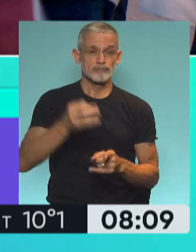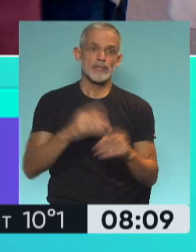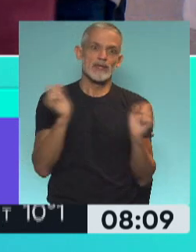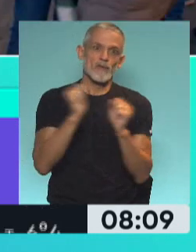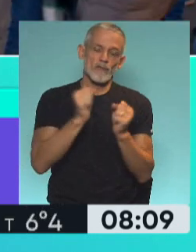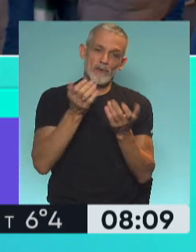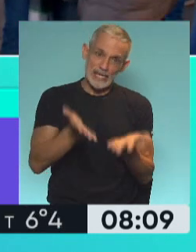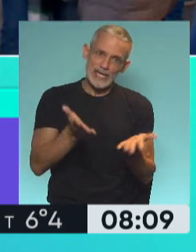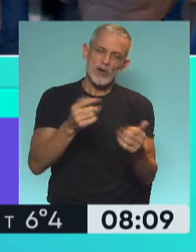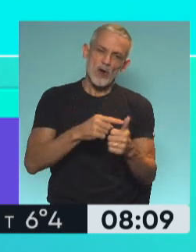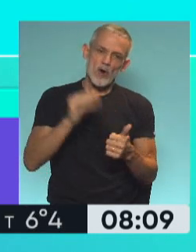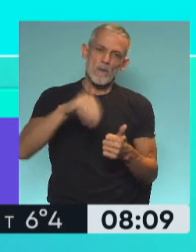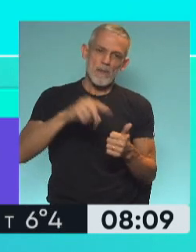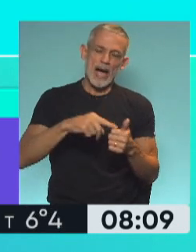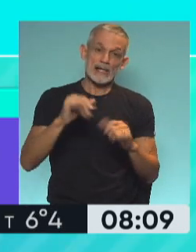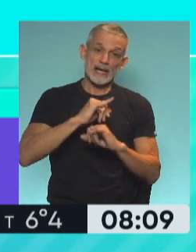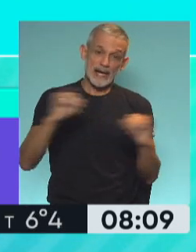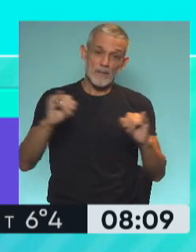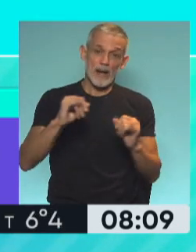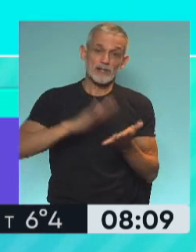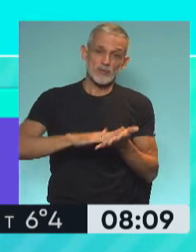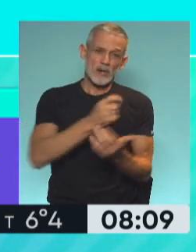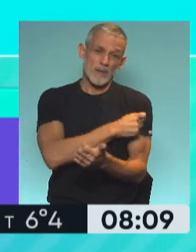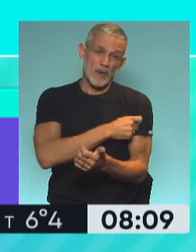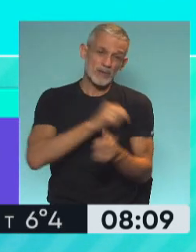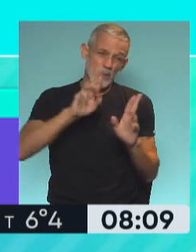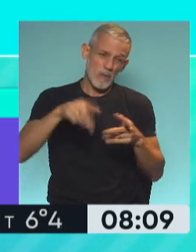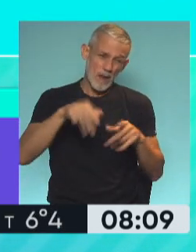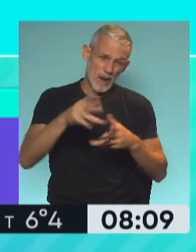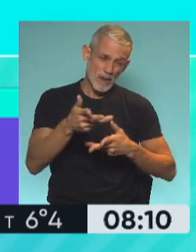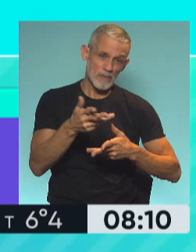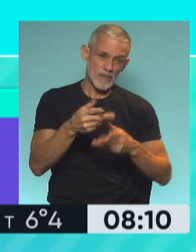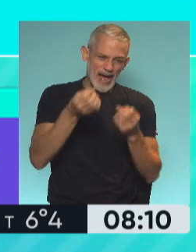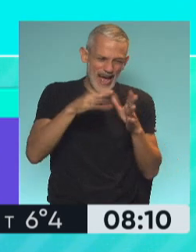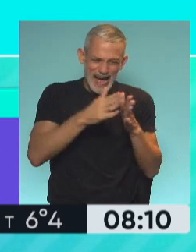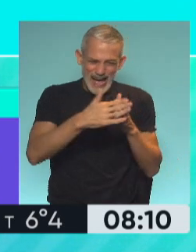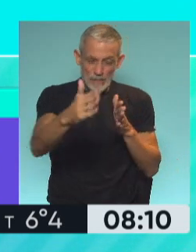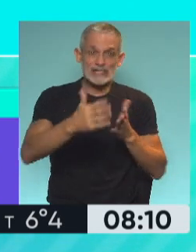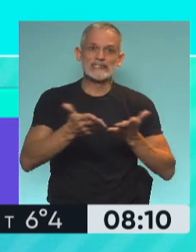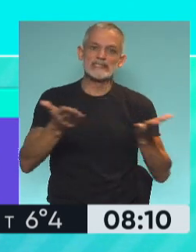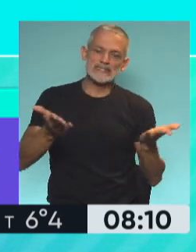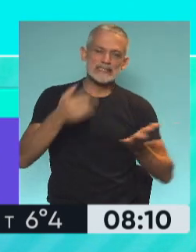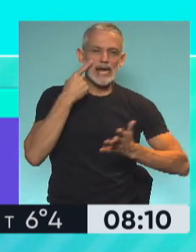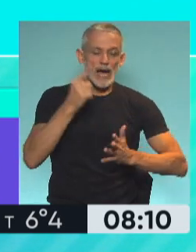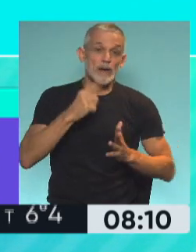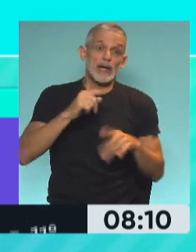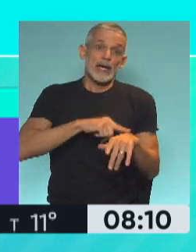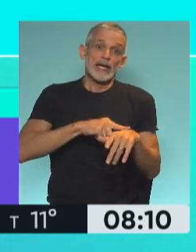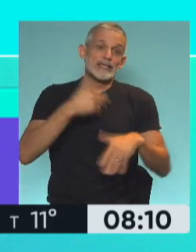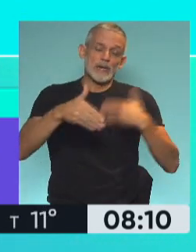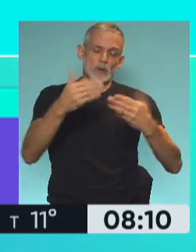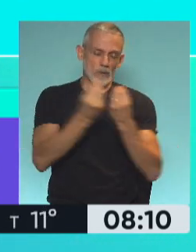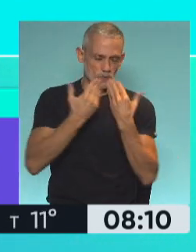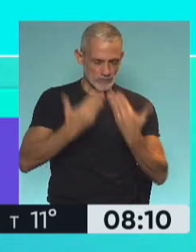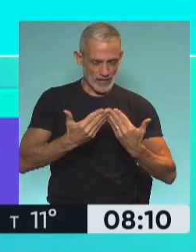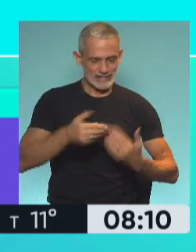frío y las campañas de vacunación todavía están en una etapa inicial, así que bueno, hay que ganar tiempo. Doctor, muchas